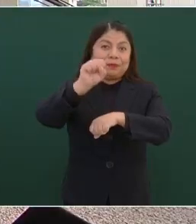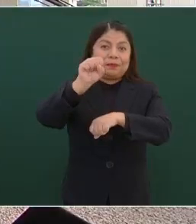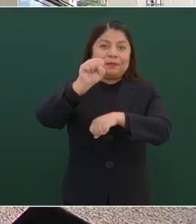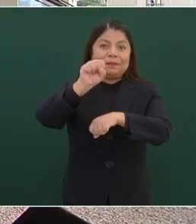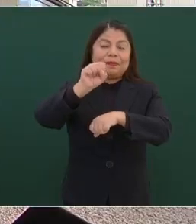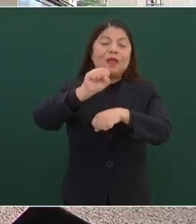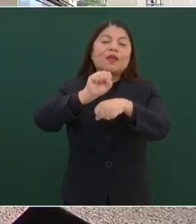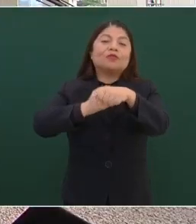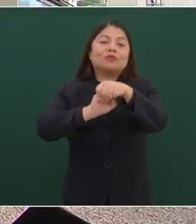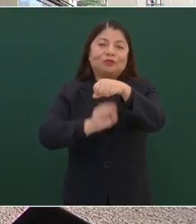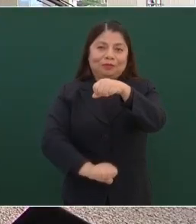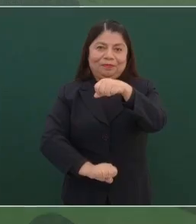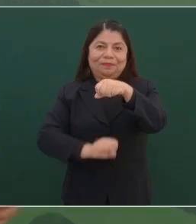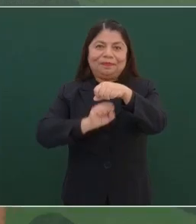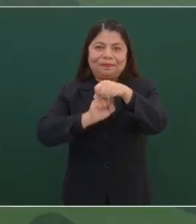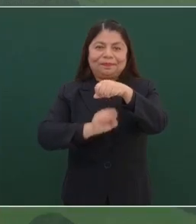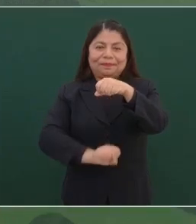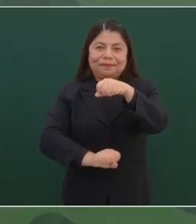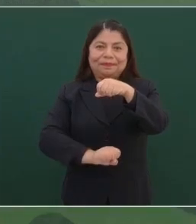la cochinita, ¿no?